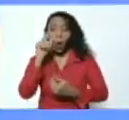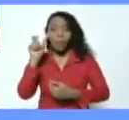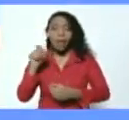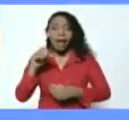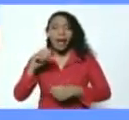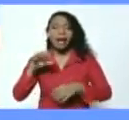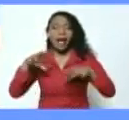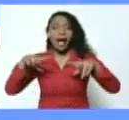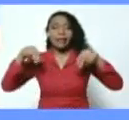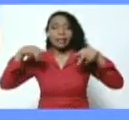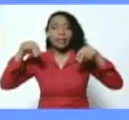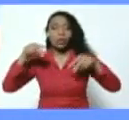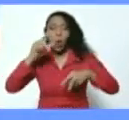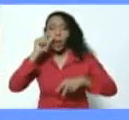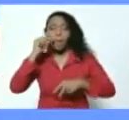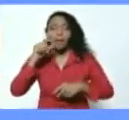Castillo.